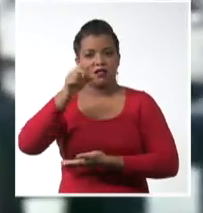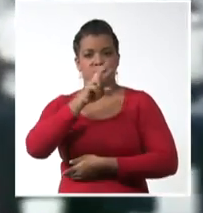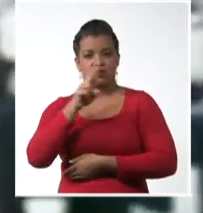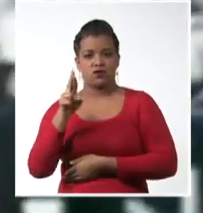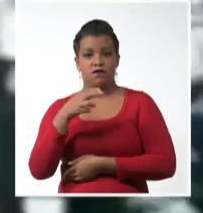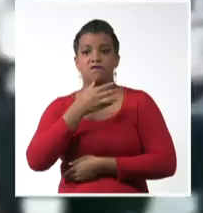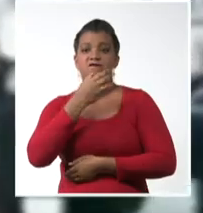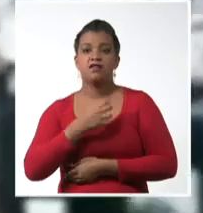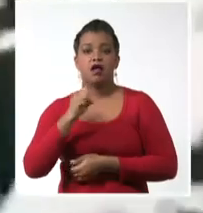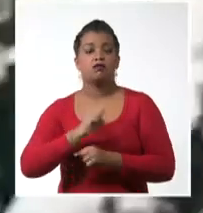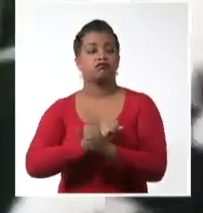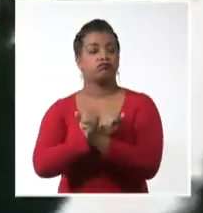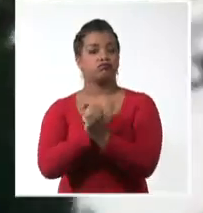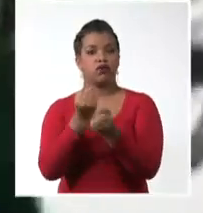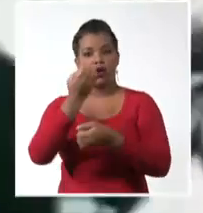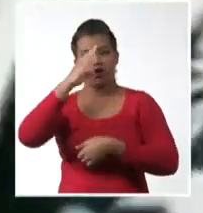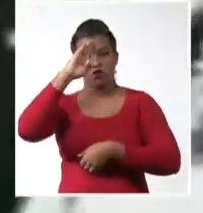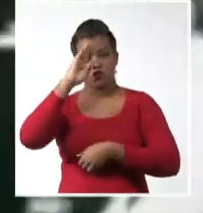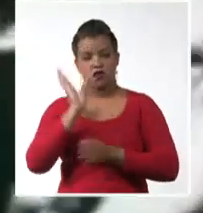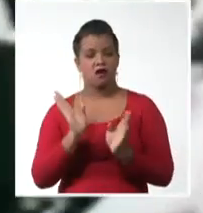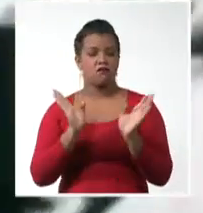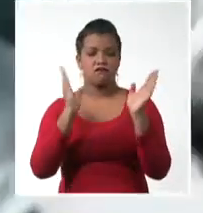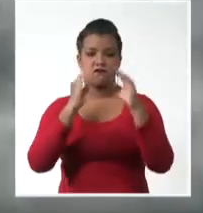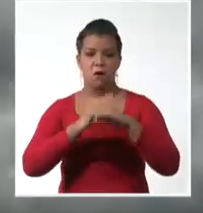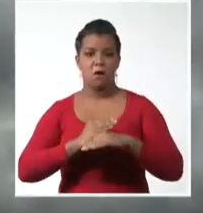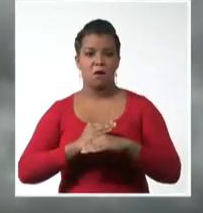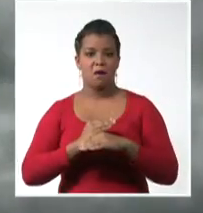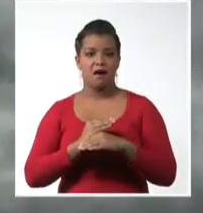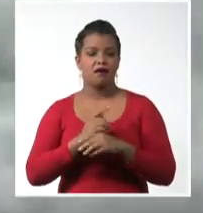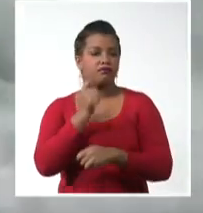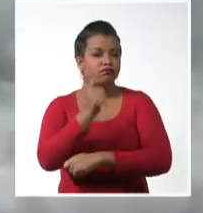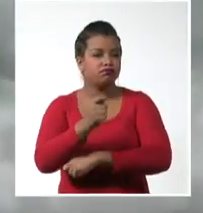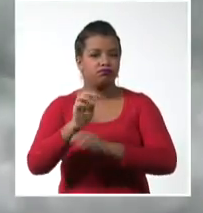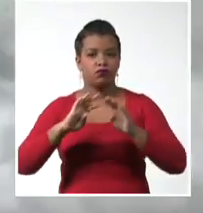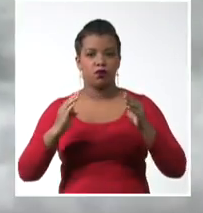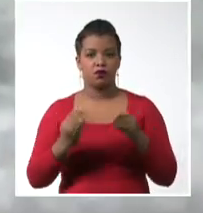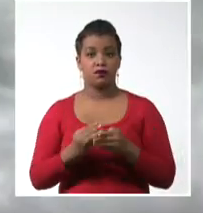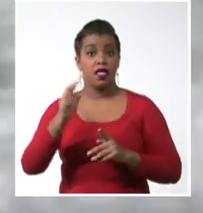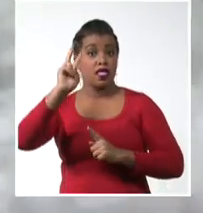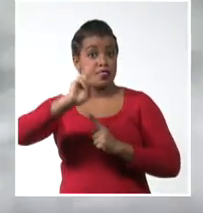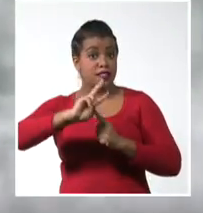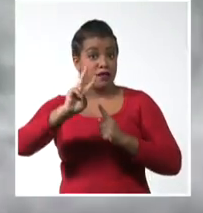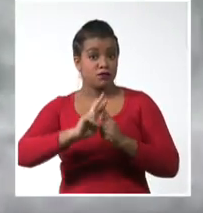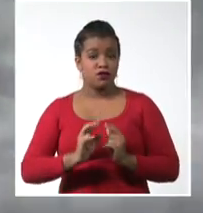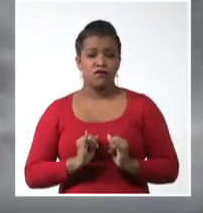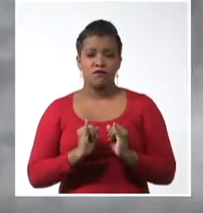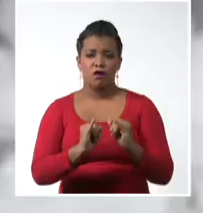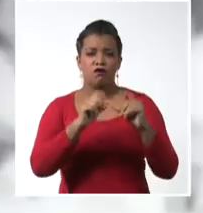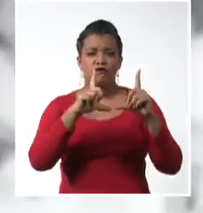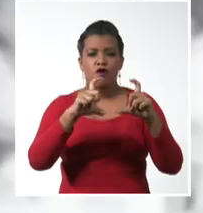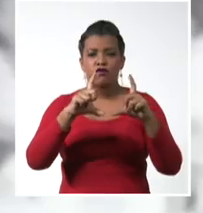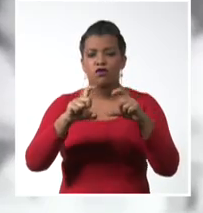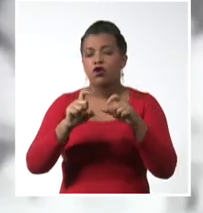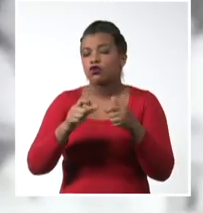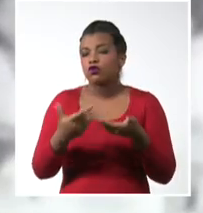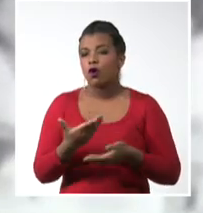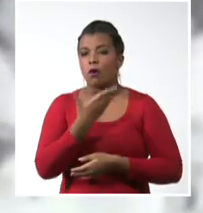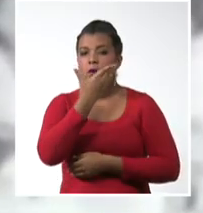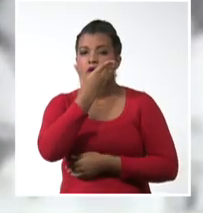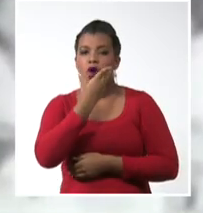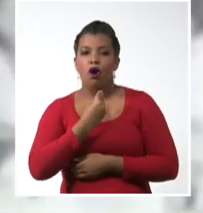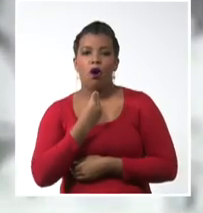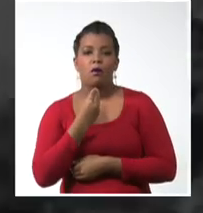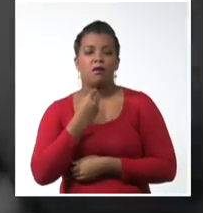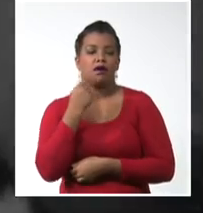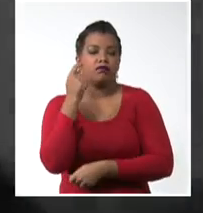Cuba territorio libre de analfabetismo. La televisión filmó y transmitió imágenes sobre cómo los adolescentes alfabetizaban